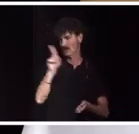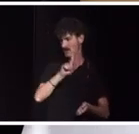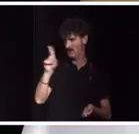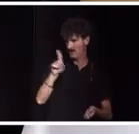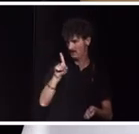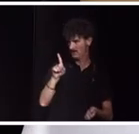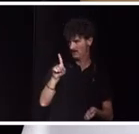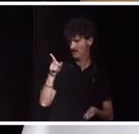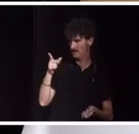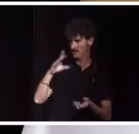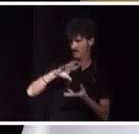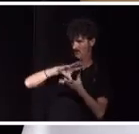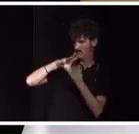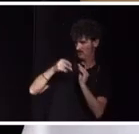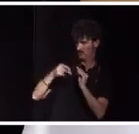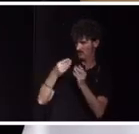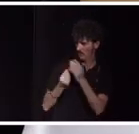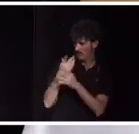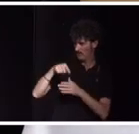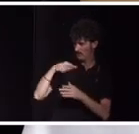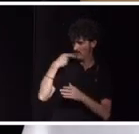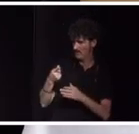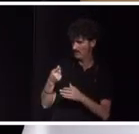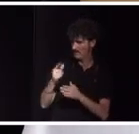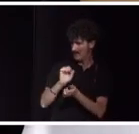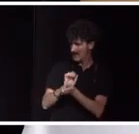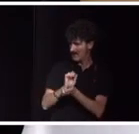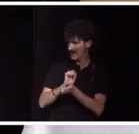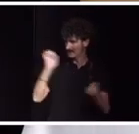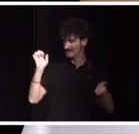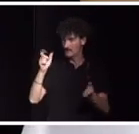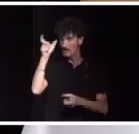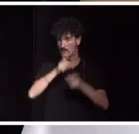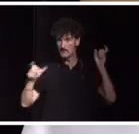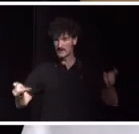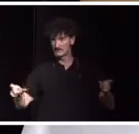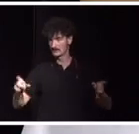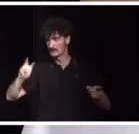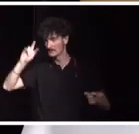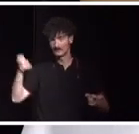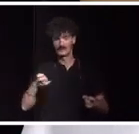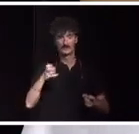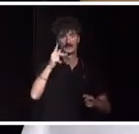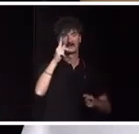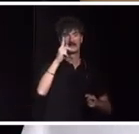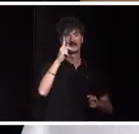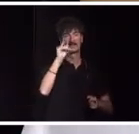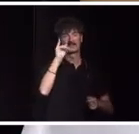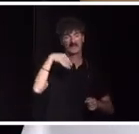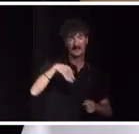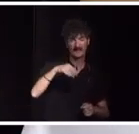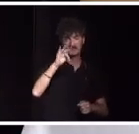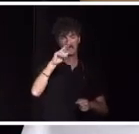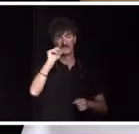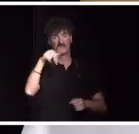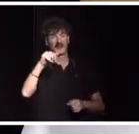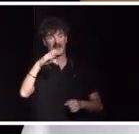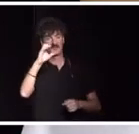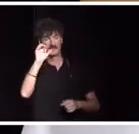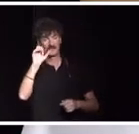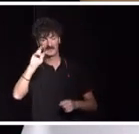que salía en las noticias ya esta mañana. No, la amnistía para gente como Adri, como Kim, como Francesc y